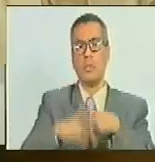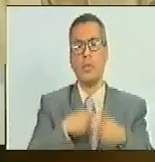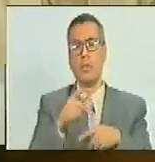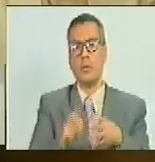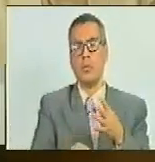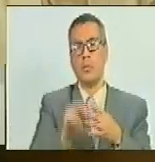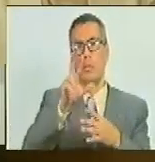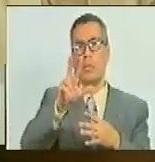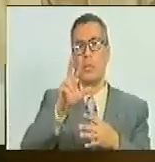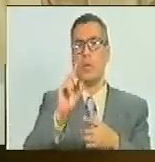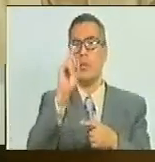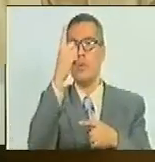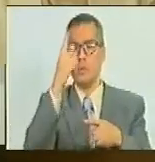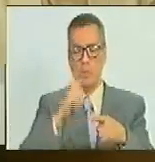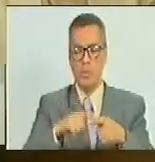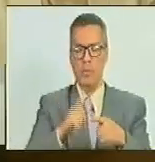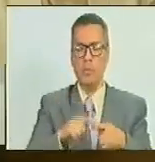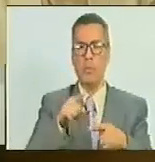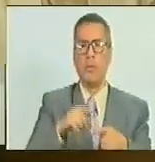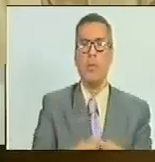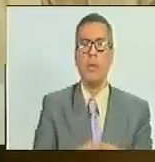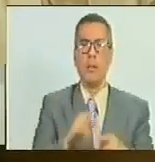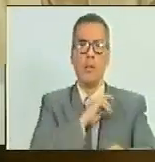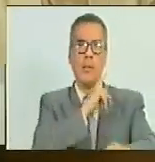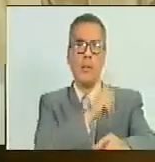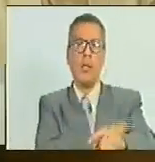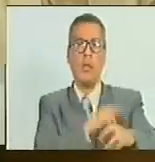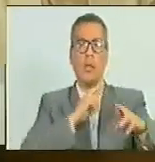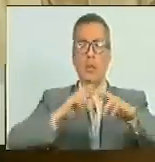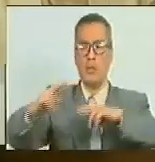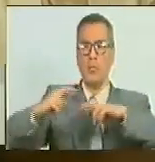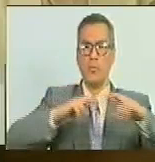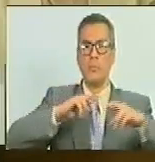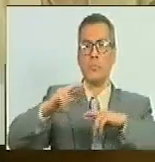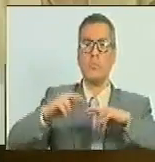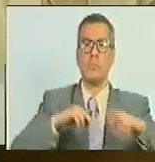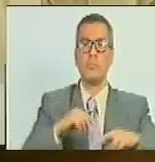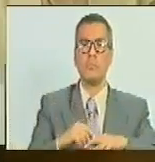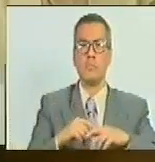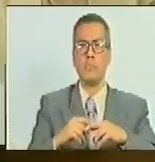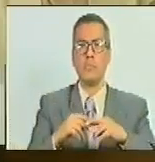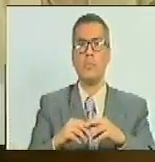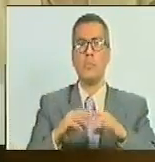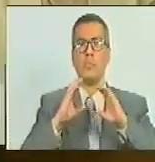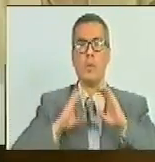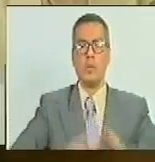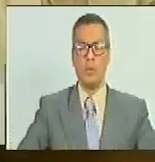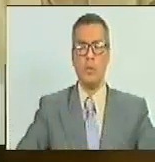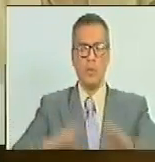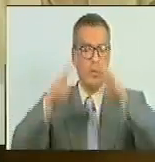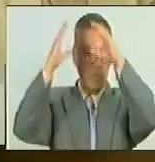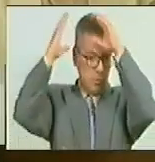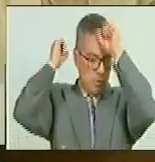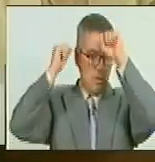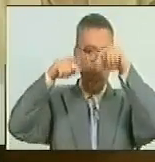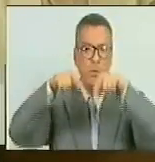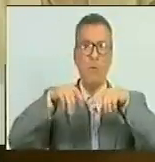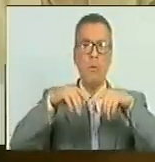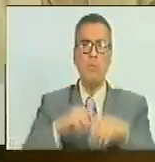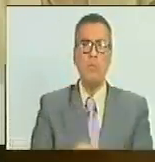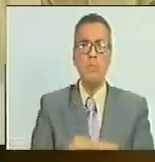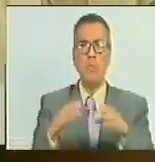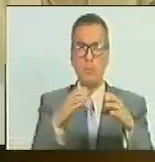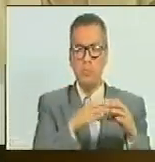tres. En primer lugar, fortalecer las relaciones con el cuerpo diplomático